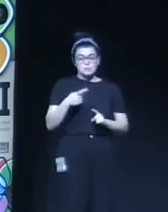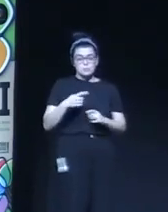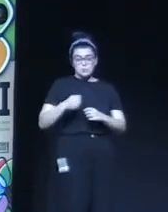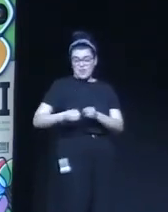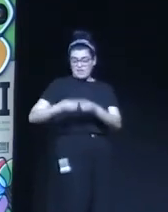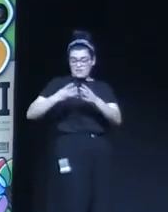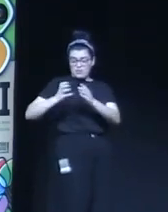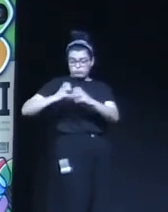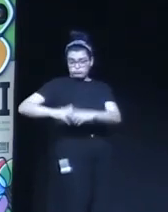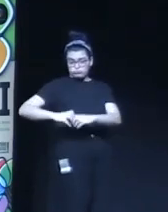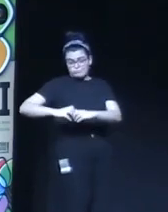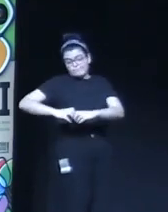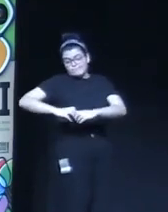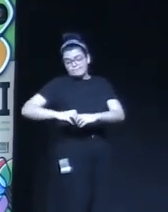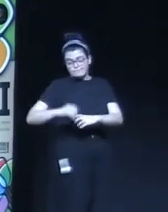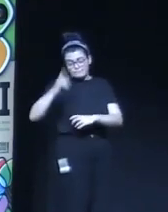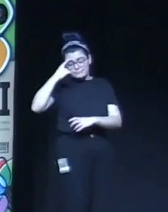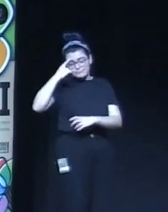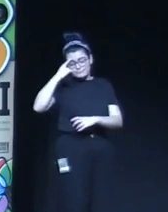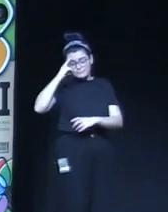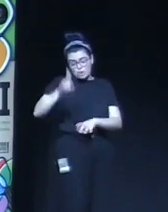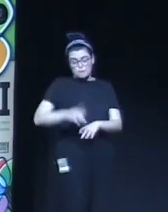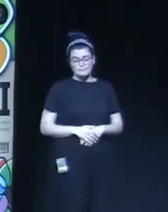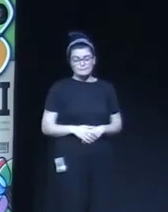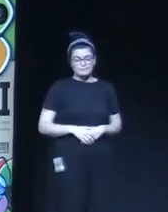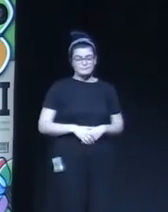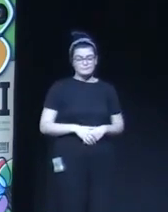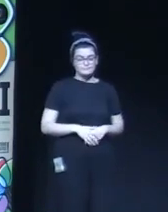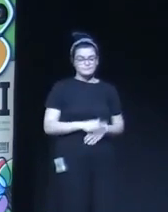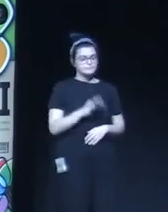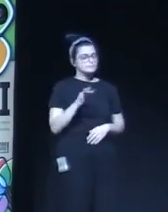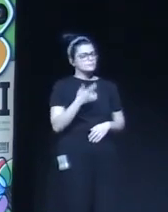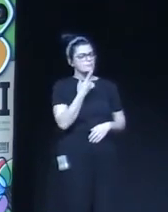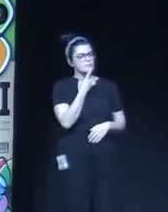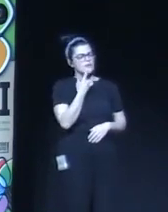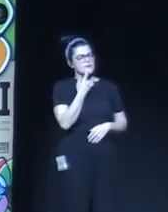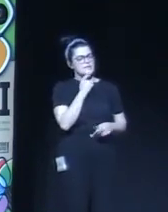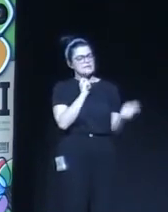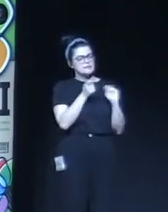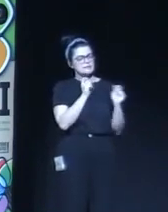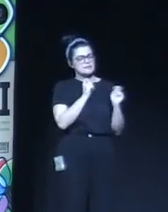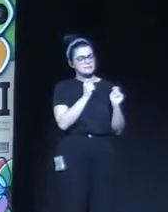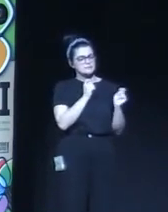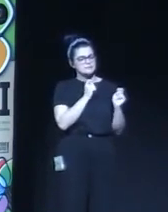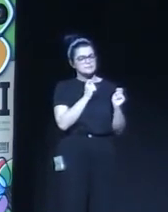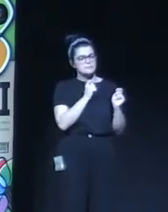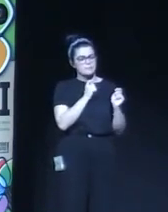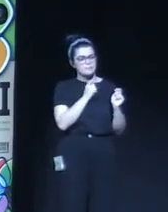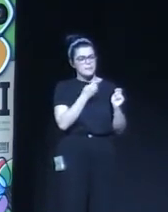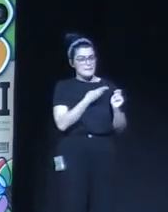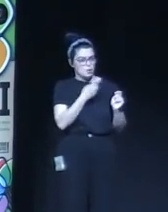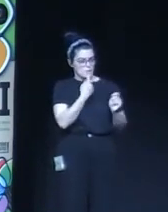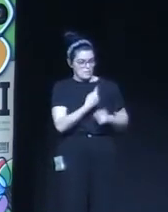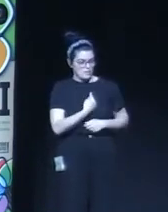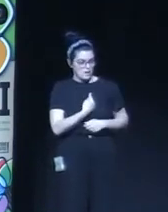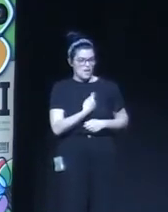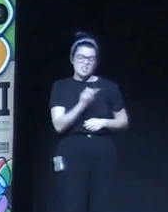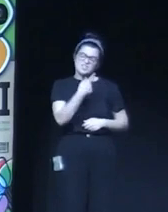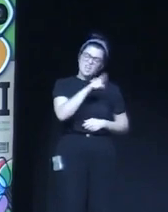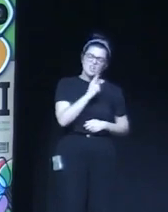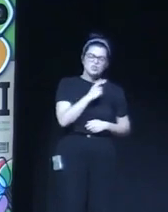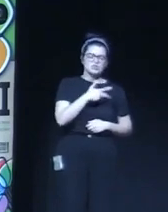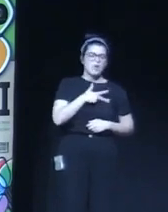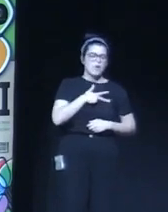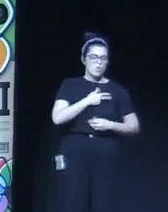se ha ejecutado. Me decía, cuando probamos la entrevista, me decía Begoña, es que ellos tienen muy buenos abogados y